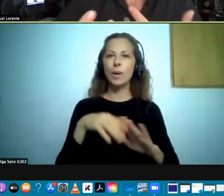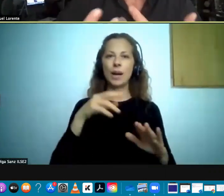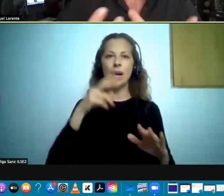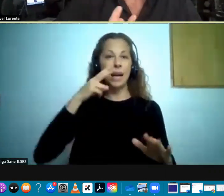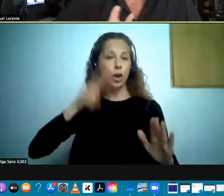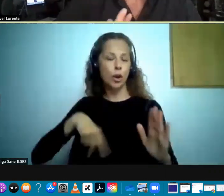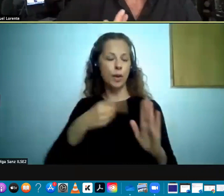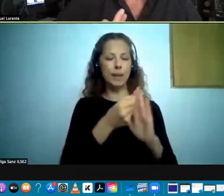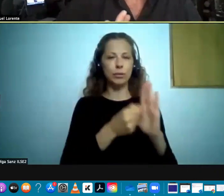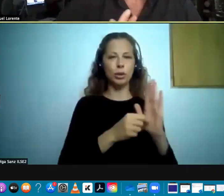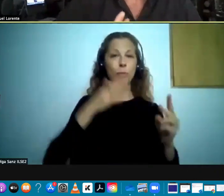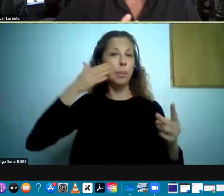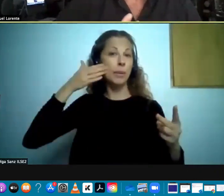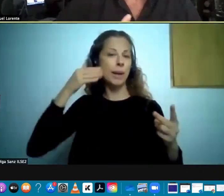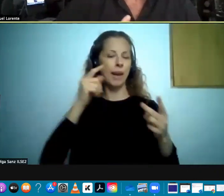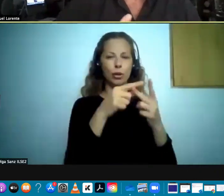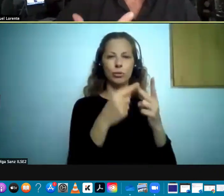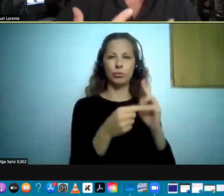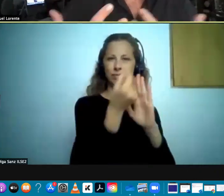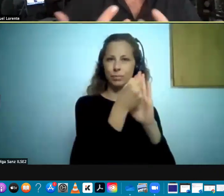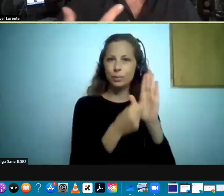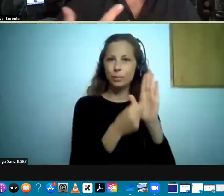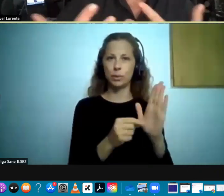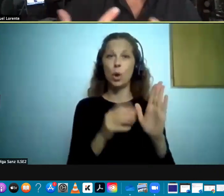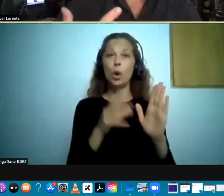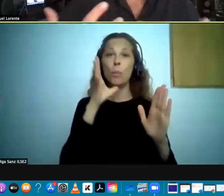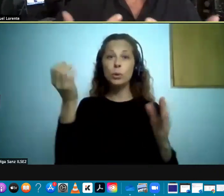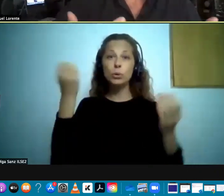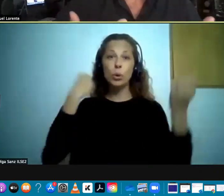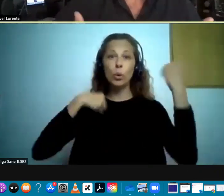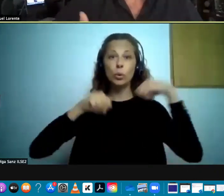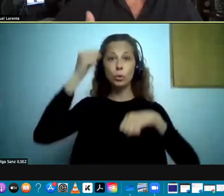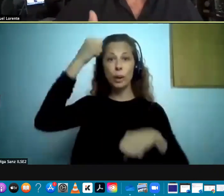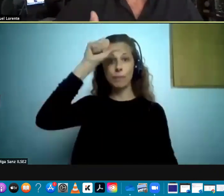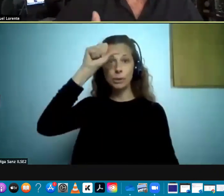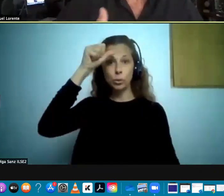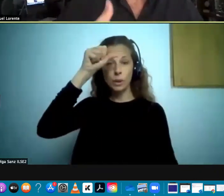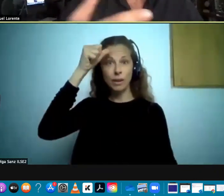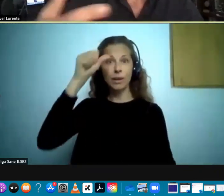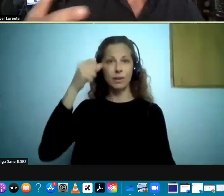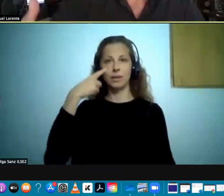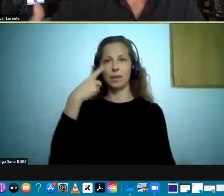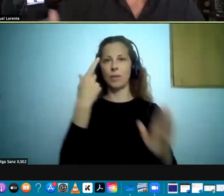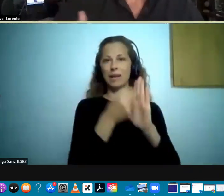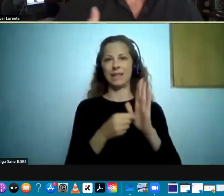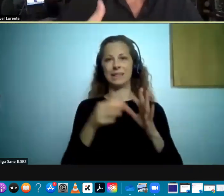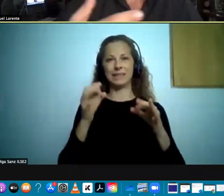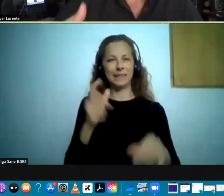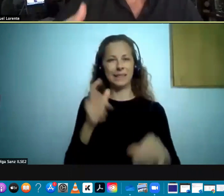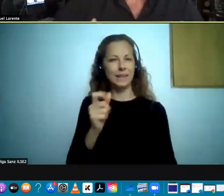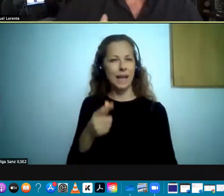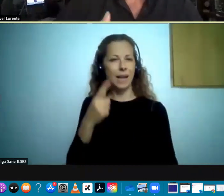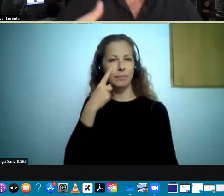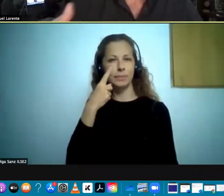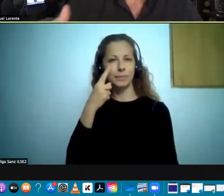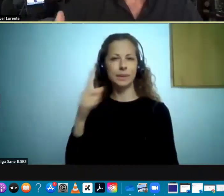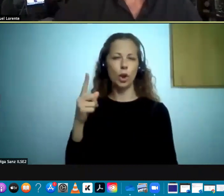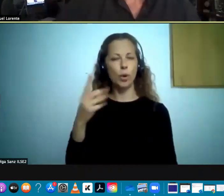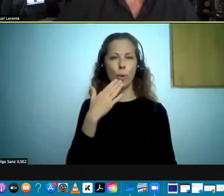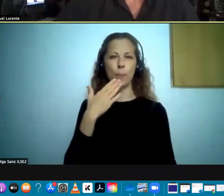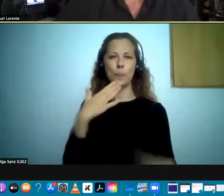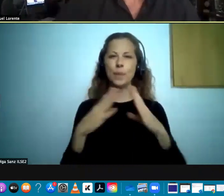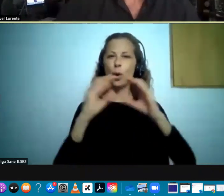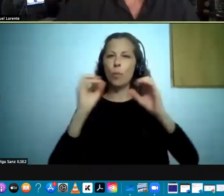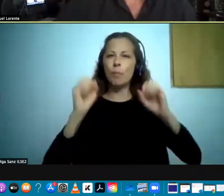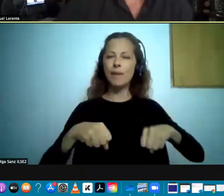etcétera. Por eso, en las conductas masculinas hay ese elemento, digamos, de complicidad, ese elemento